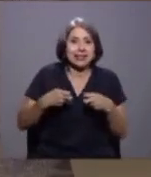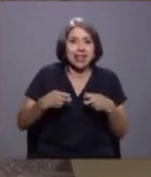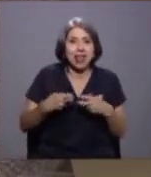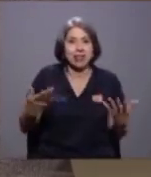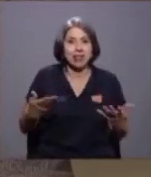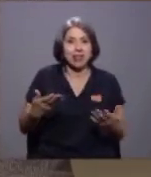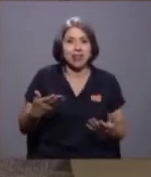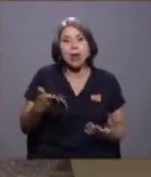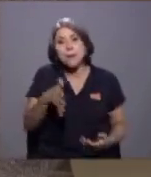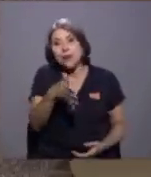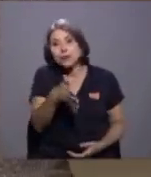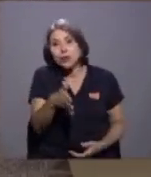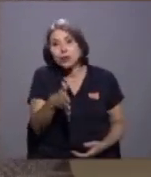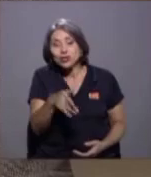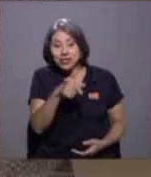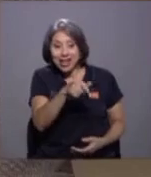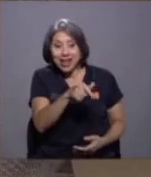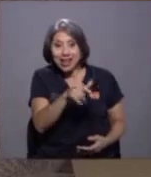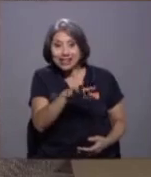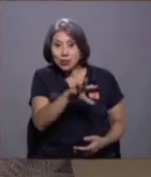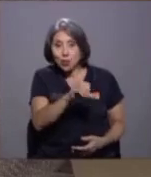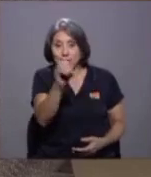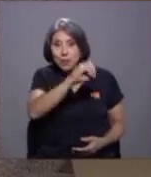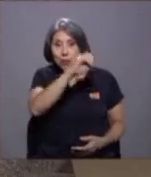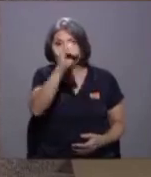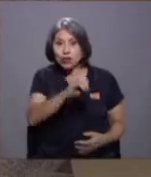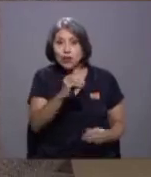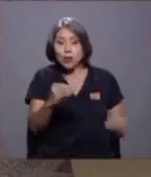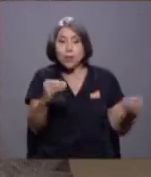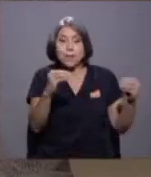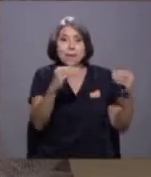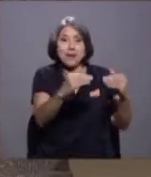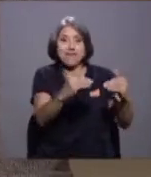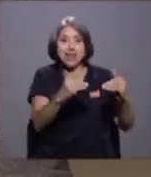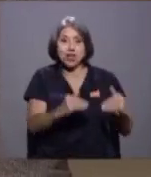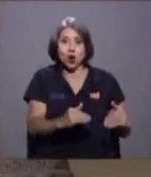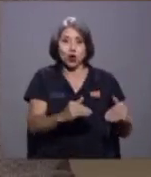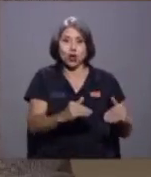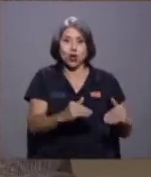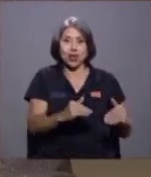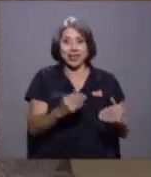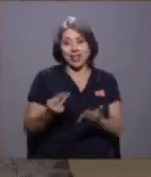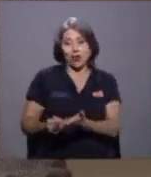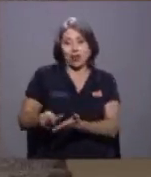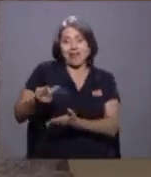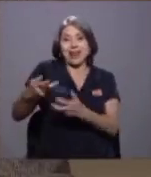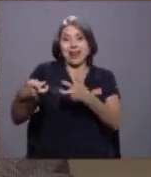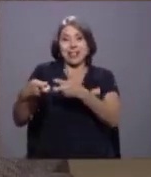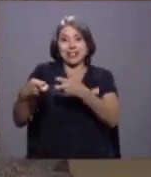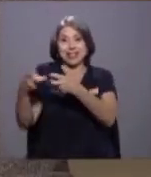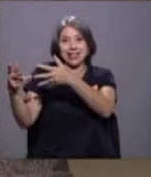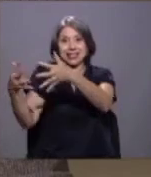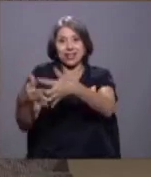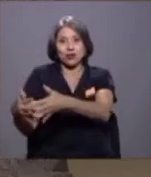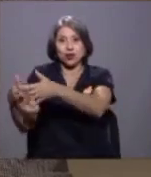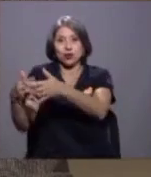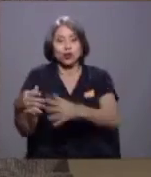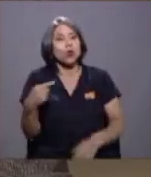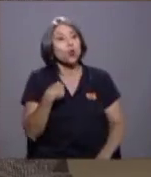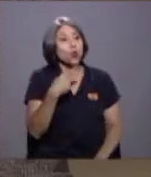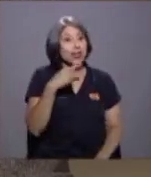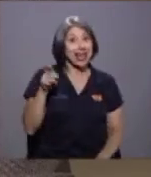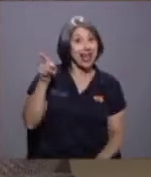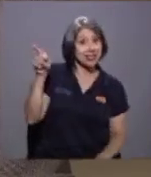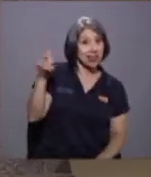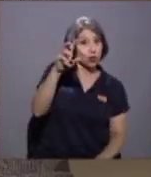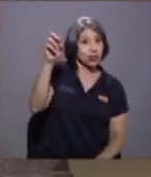50% inferior al costo de la electricidad promedio en Estados Unidos. Entonces, cuando uno les decía, miren, Costa Rica le va a costar 6 centavos el kilowatt